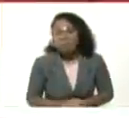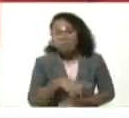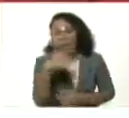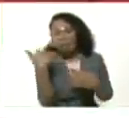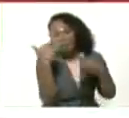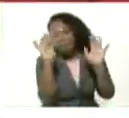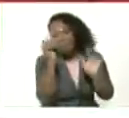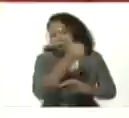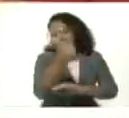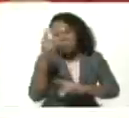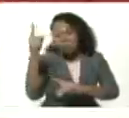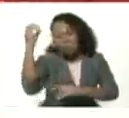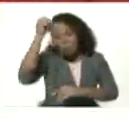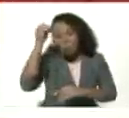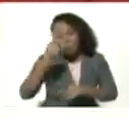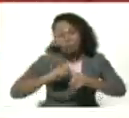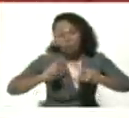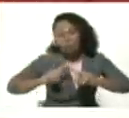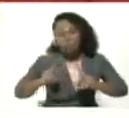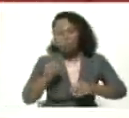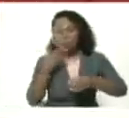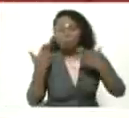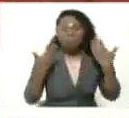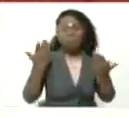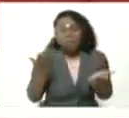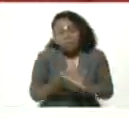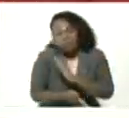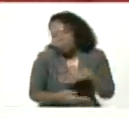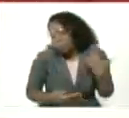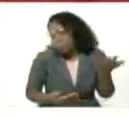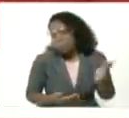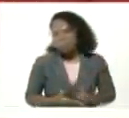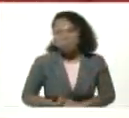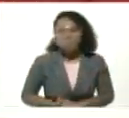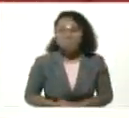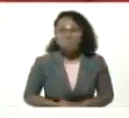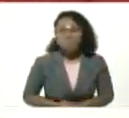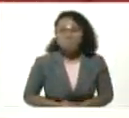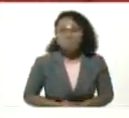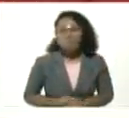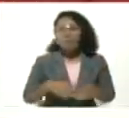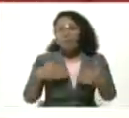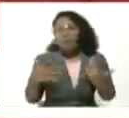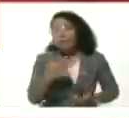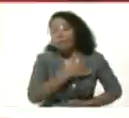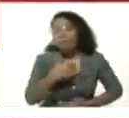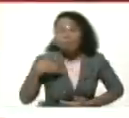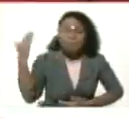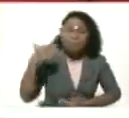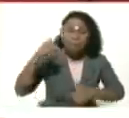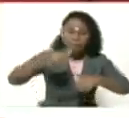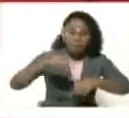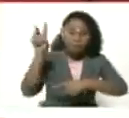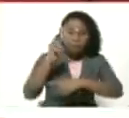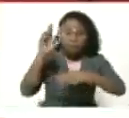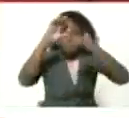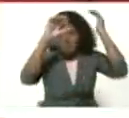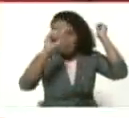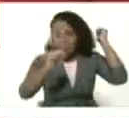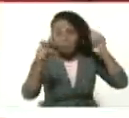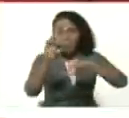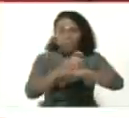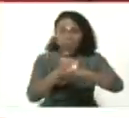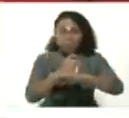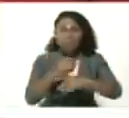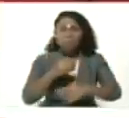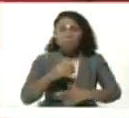quien con sus egos, ¿no? El que quiera venir a Venezuela, las embajadas y los gobiernos